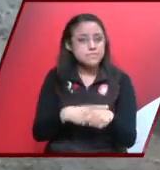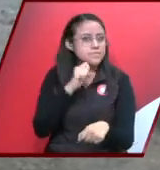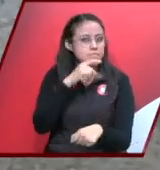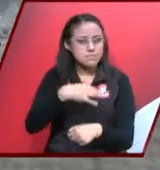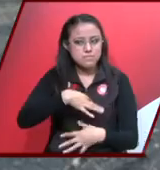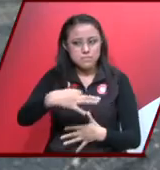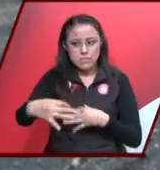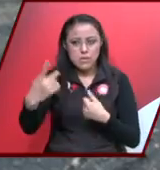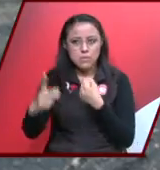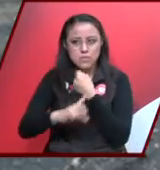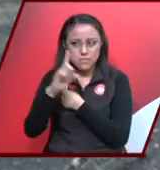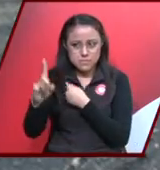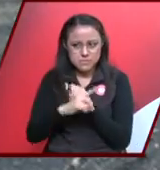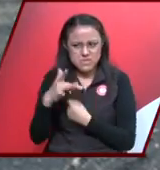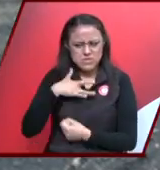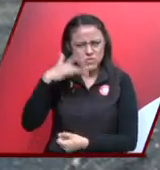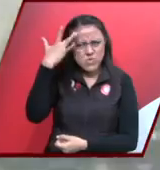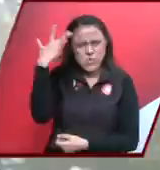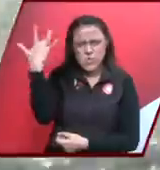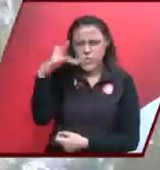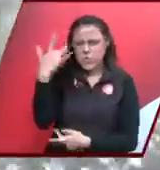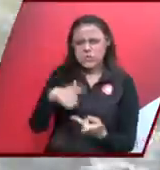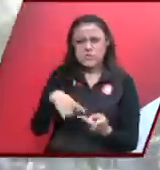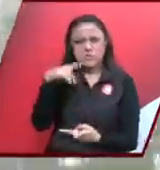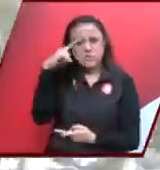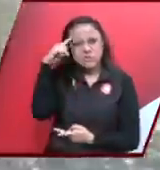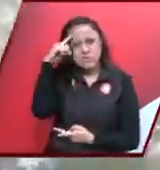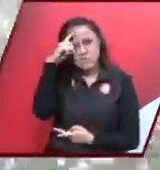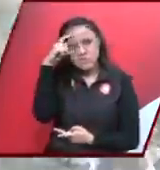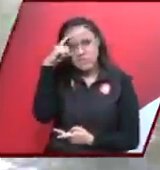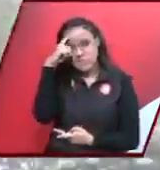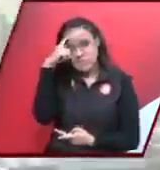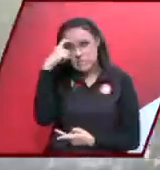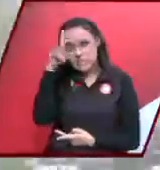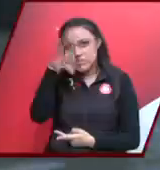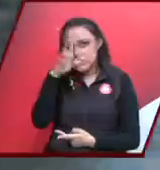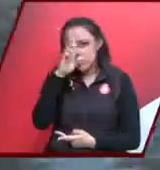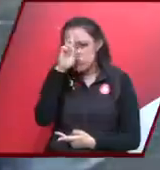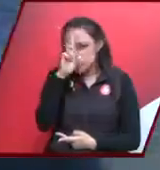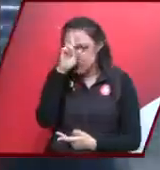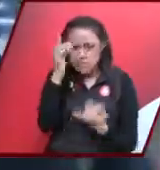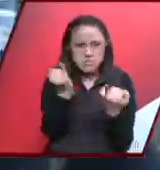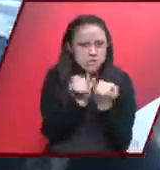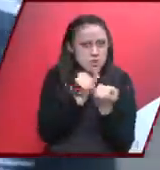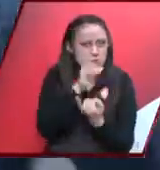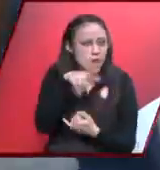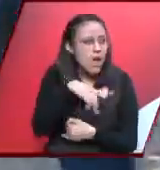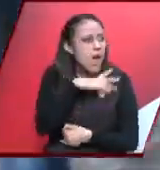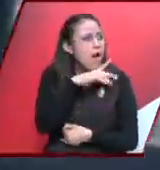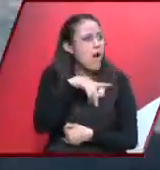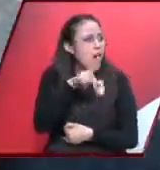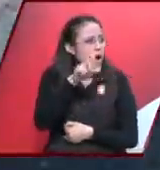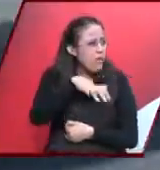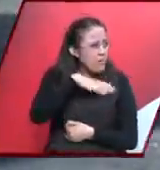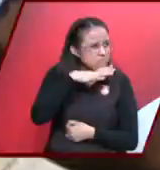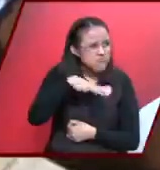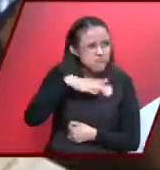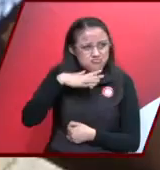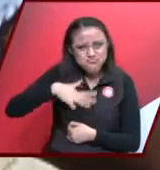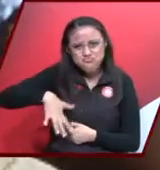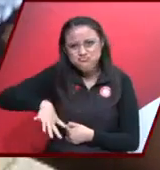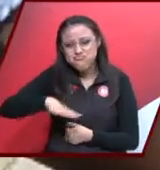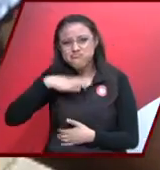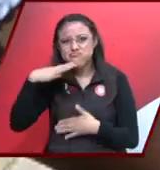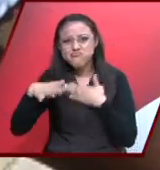de infección. Dolor de cabeza y comezón, mucha comezón que hay. Pues el agua, los hongos y todo eso, o